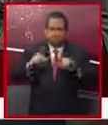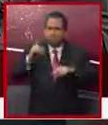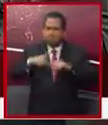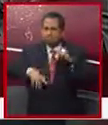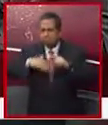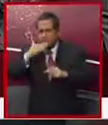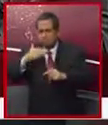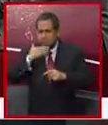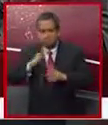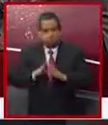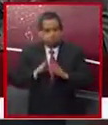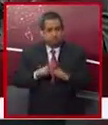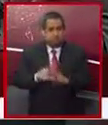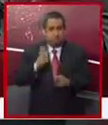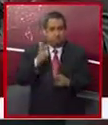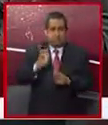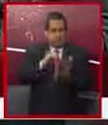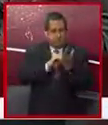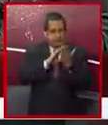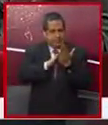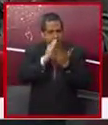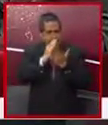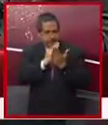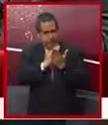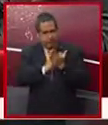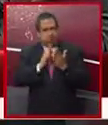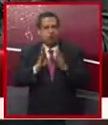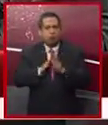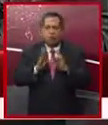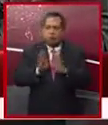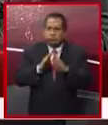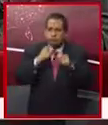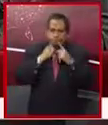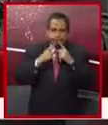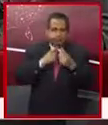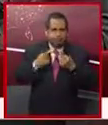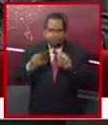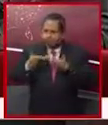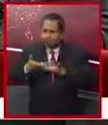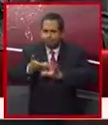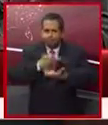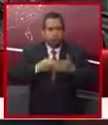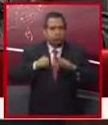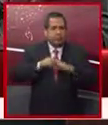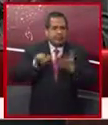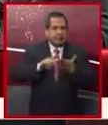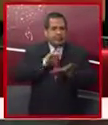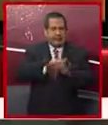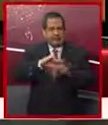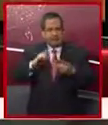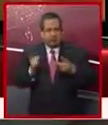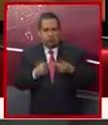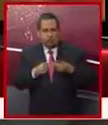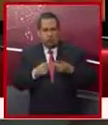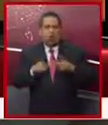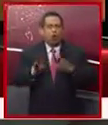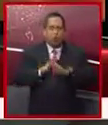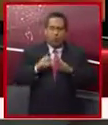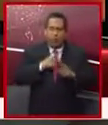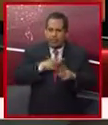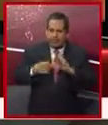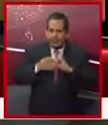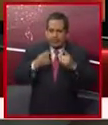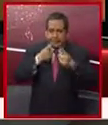corrupción. Por supuesto que nuestra agenda está en entrarle a toda la discusión sobre las leyes secundarias que debe de contener